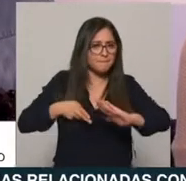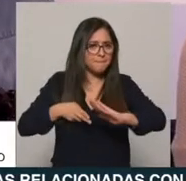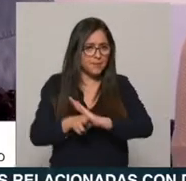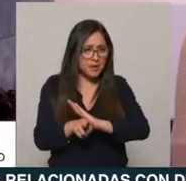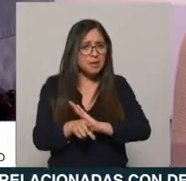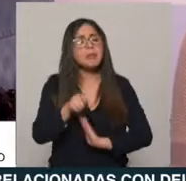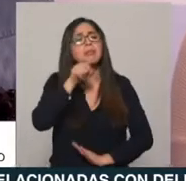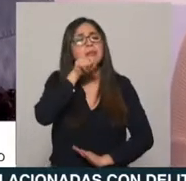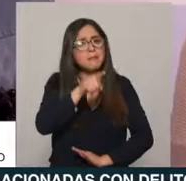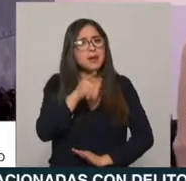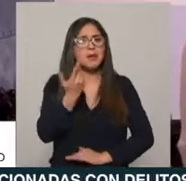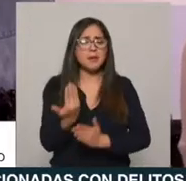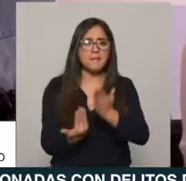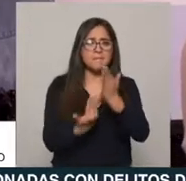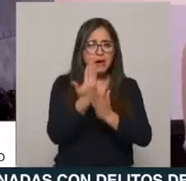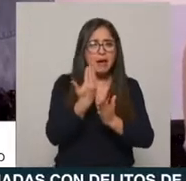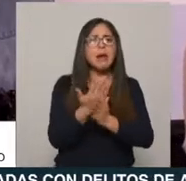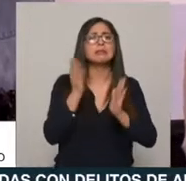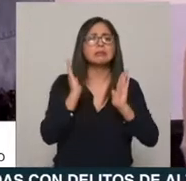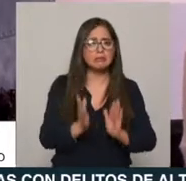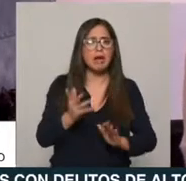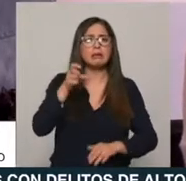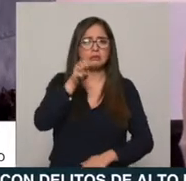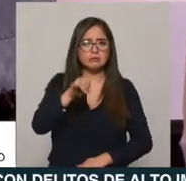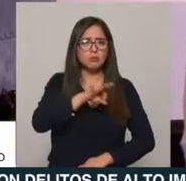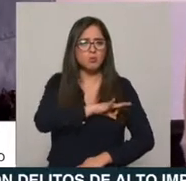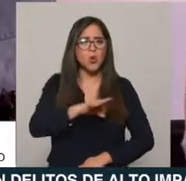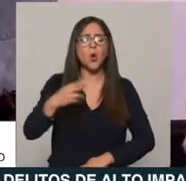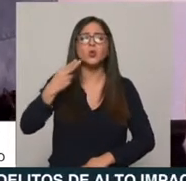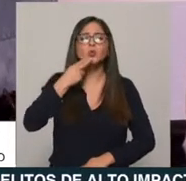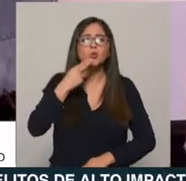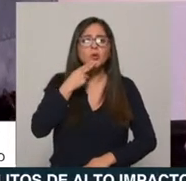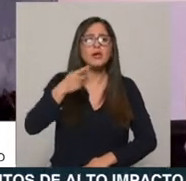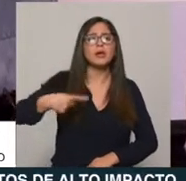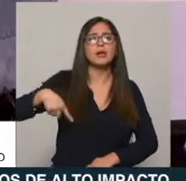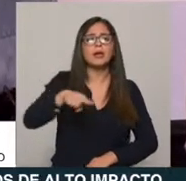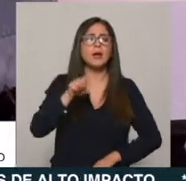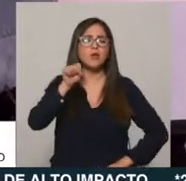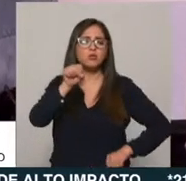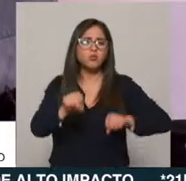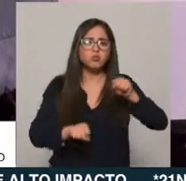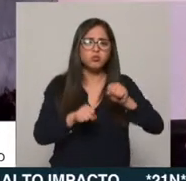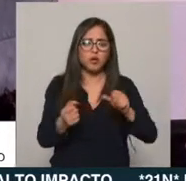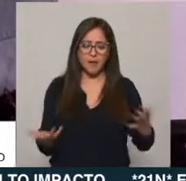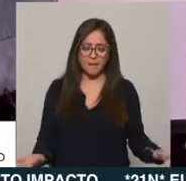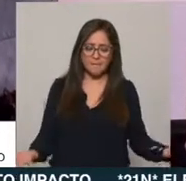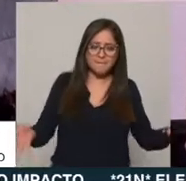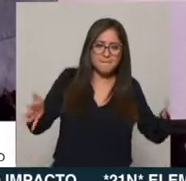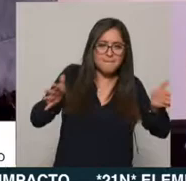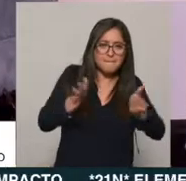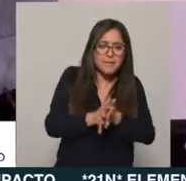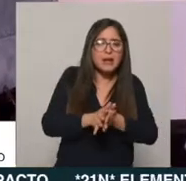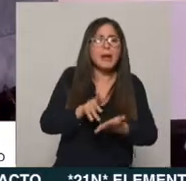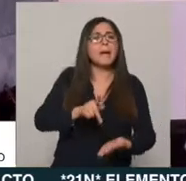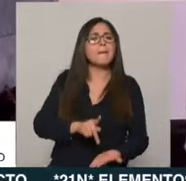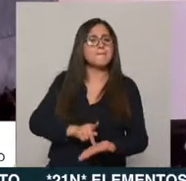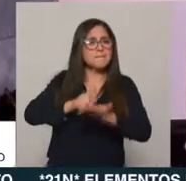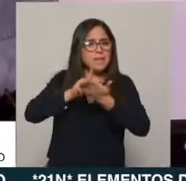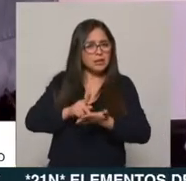forma durante el día, que ya está permitido que pequeñas bicicletas plegables con un peso